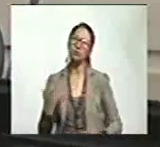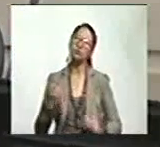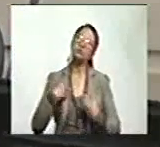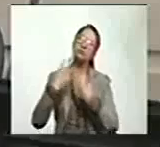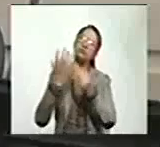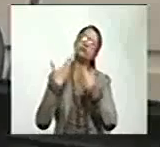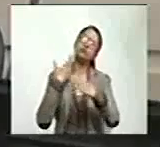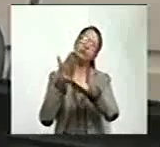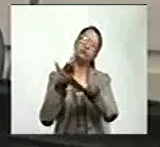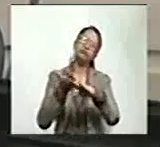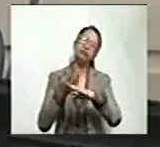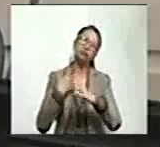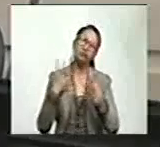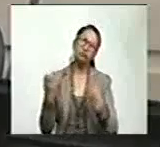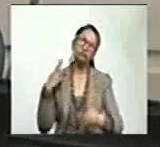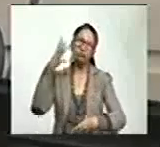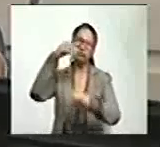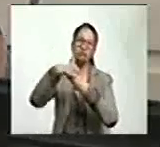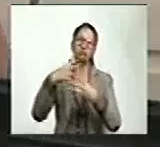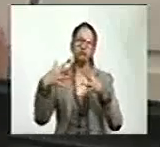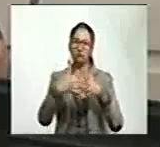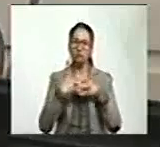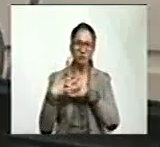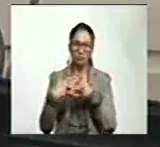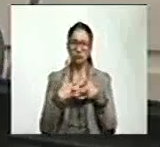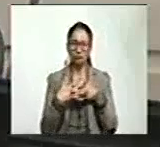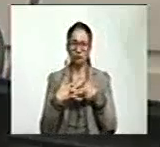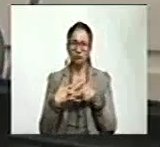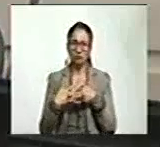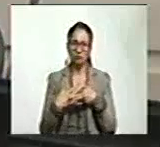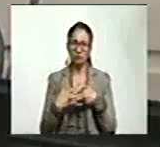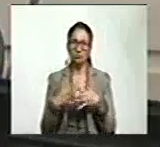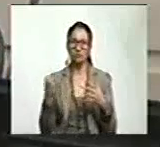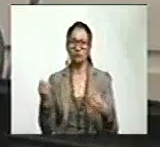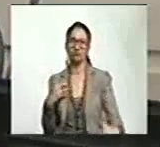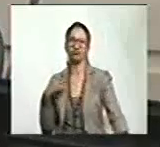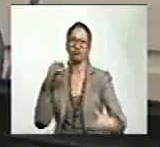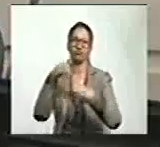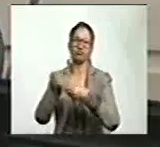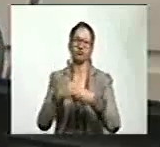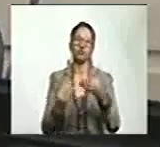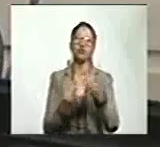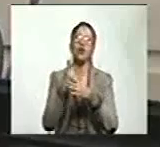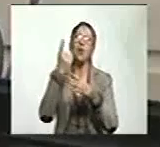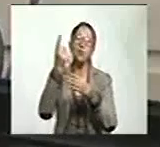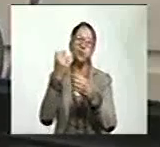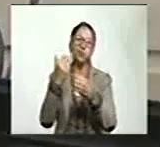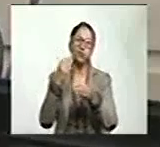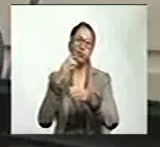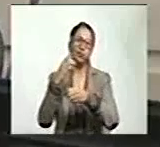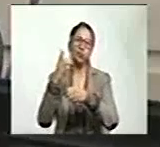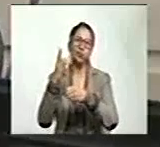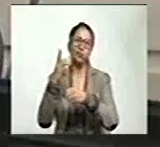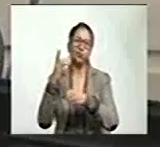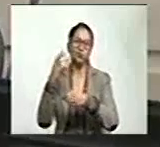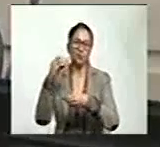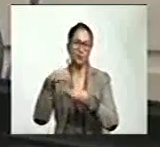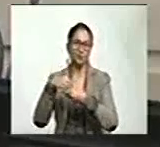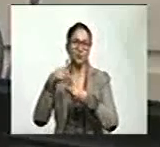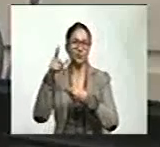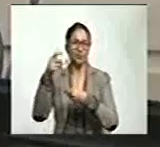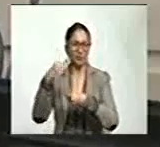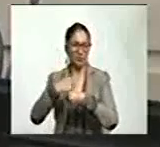Unidos e integrarse al nuevo grupo de personas que está develando Cómo